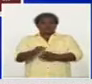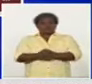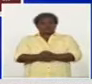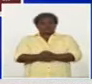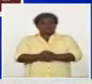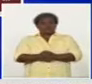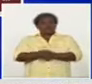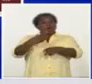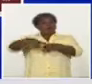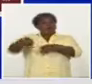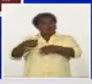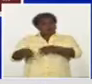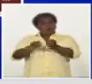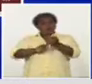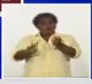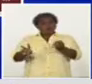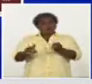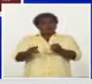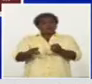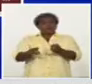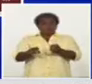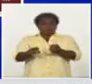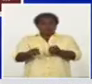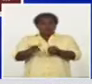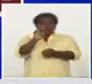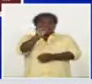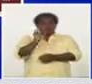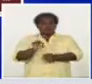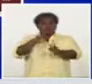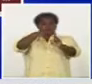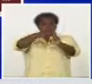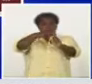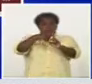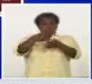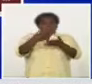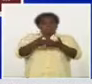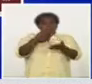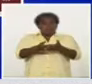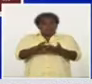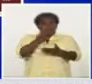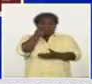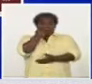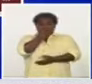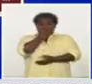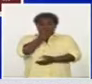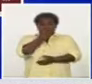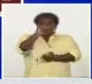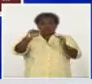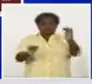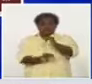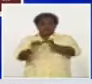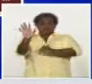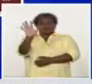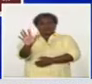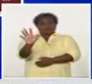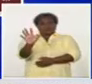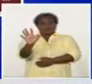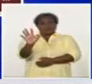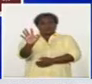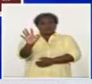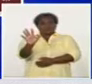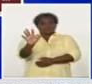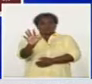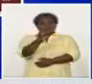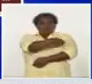territorios con porcientos de positividad de las muestras analizadas inferiores a 5, que también nuestra población